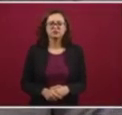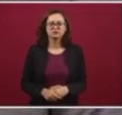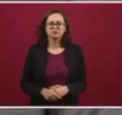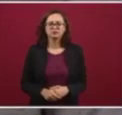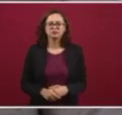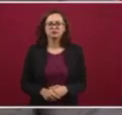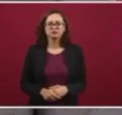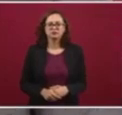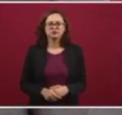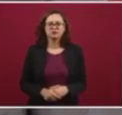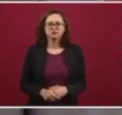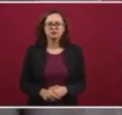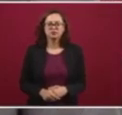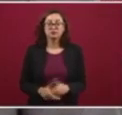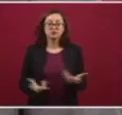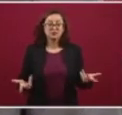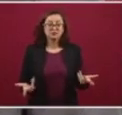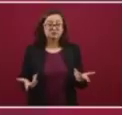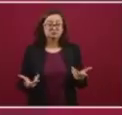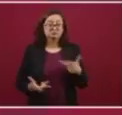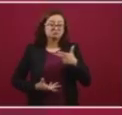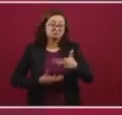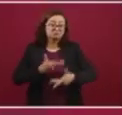cosas que suceden terminan